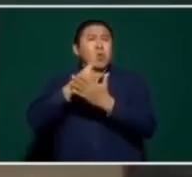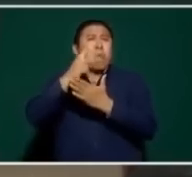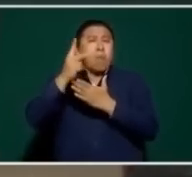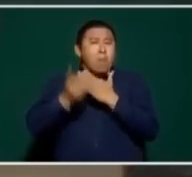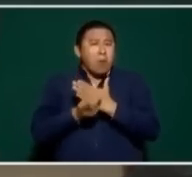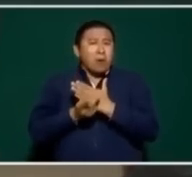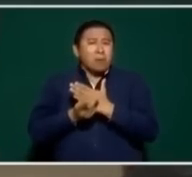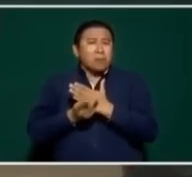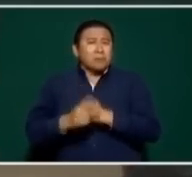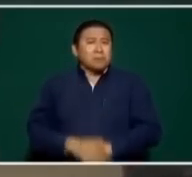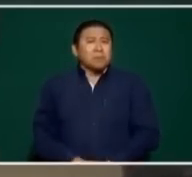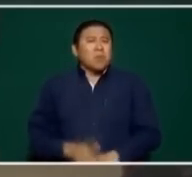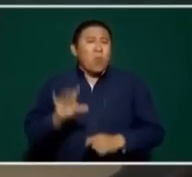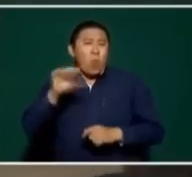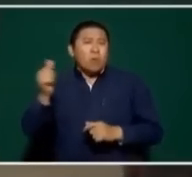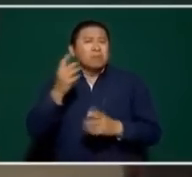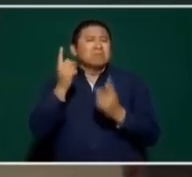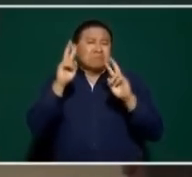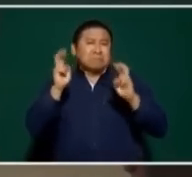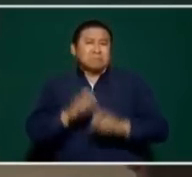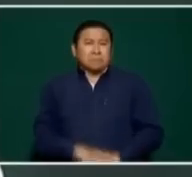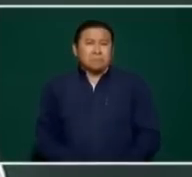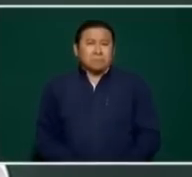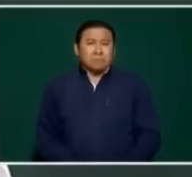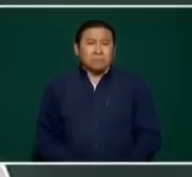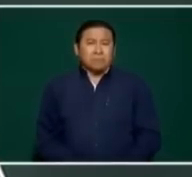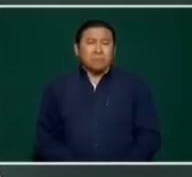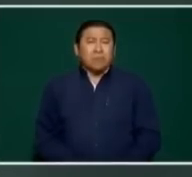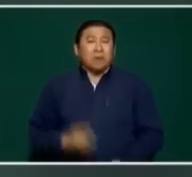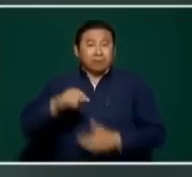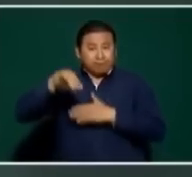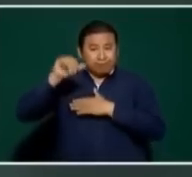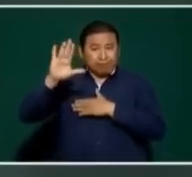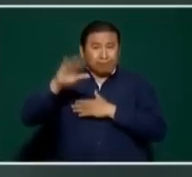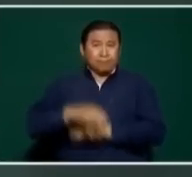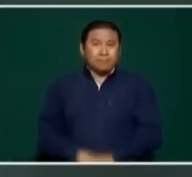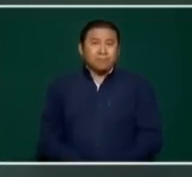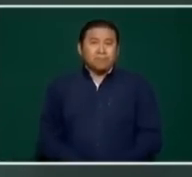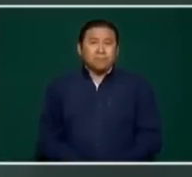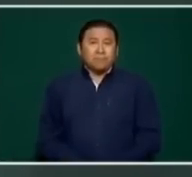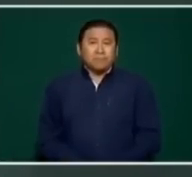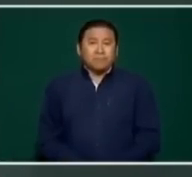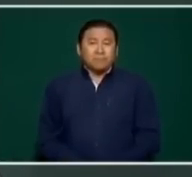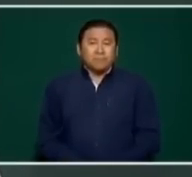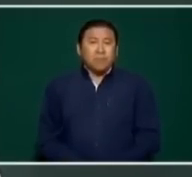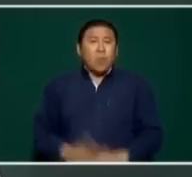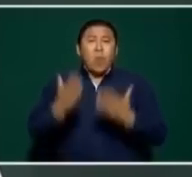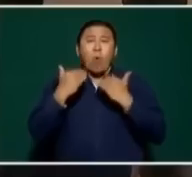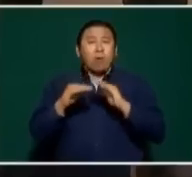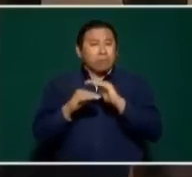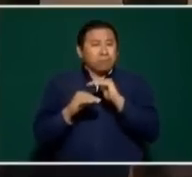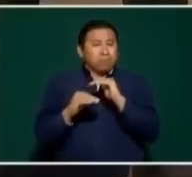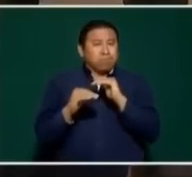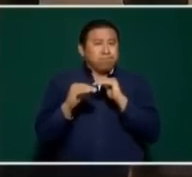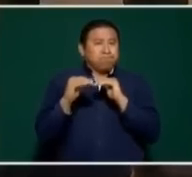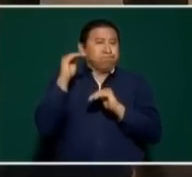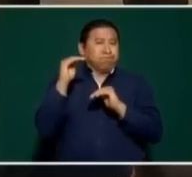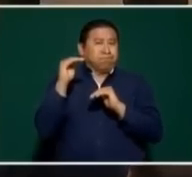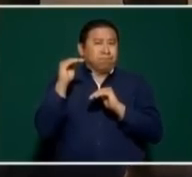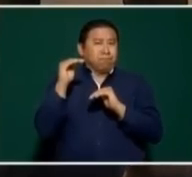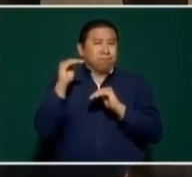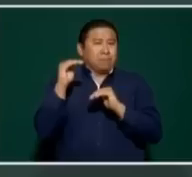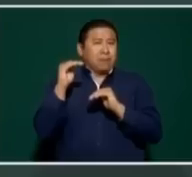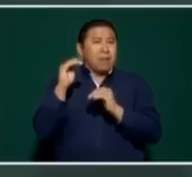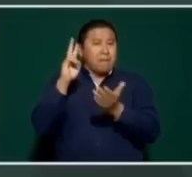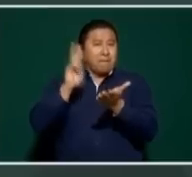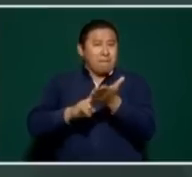programas. ¿Qué otras cosas? El compromiso de que no va a aumentar